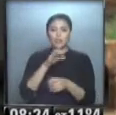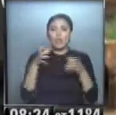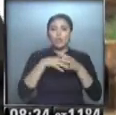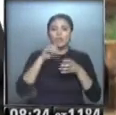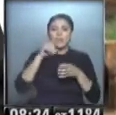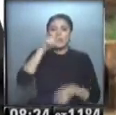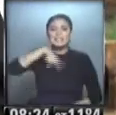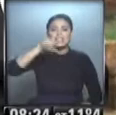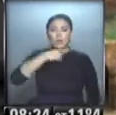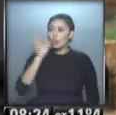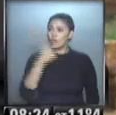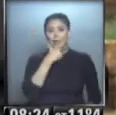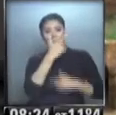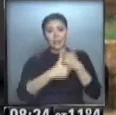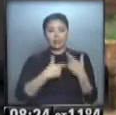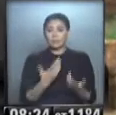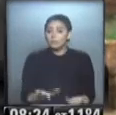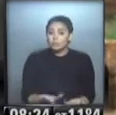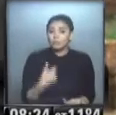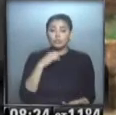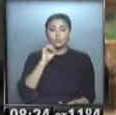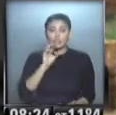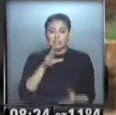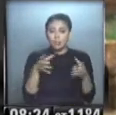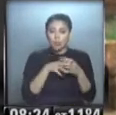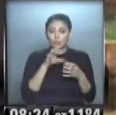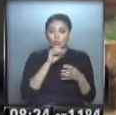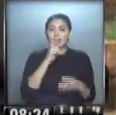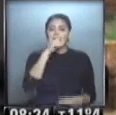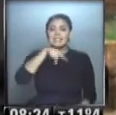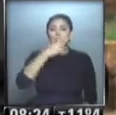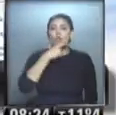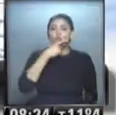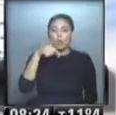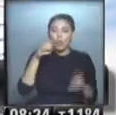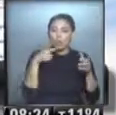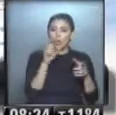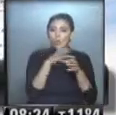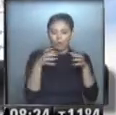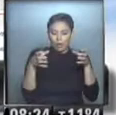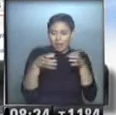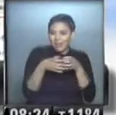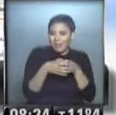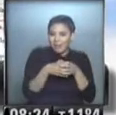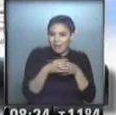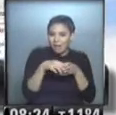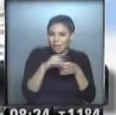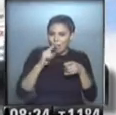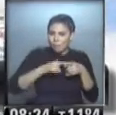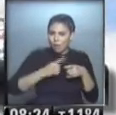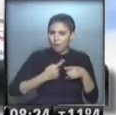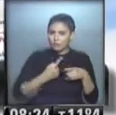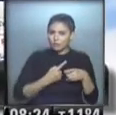Rojo y siempre todo el mundo le causa gracia, y yo llamo Círculo Rojo a esa pequeña minoría altamente